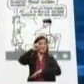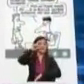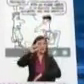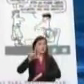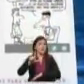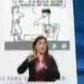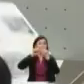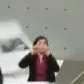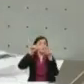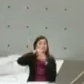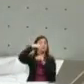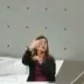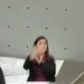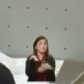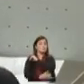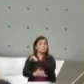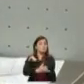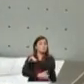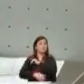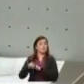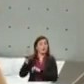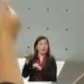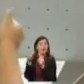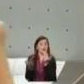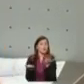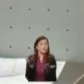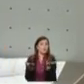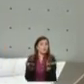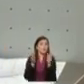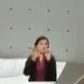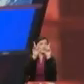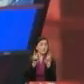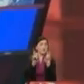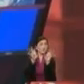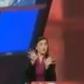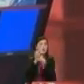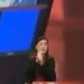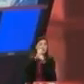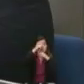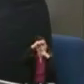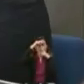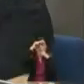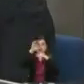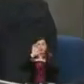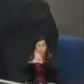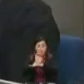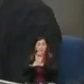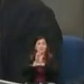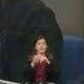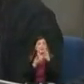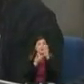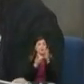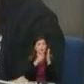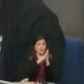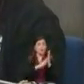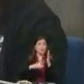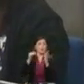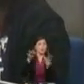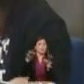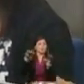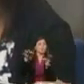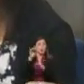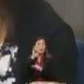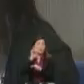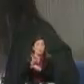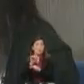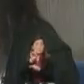empresas offshore. Viviana Paredes comparó el caso con otros temas que fueron hechos noticiosos en Ecuador. Mostró copias simples y otras